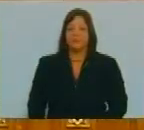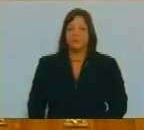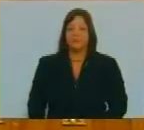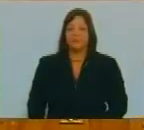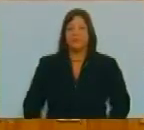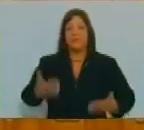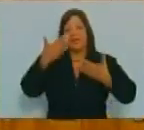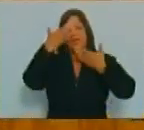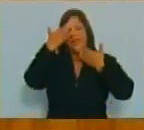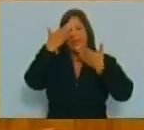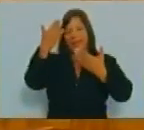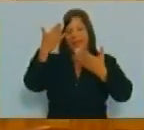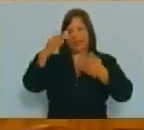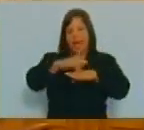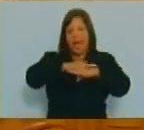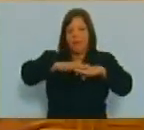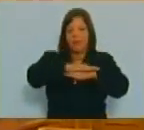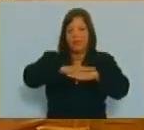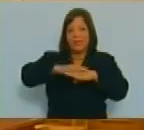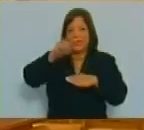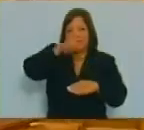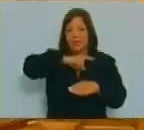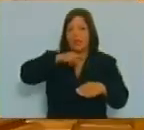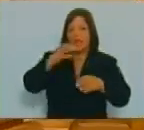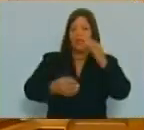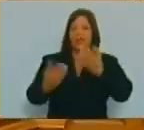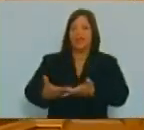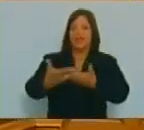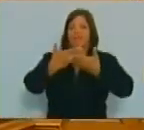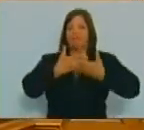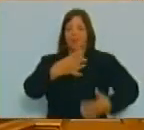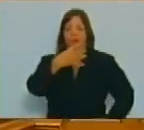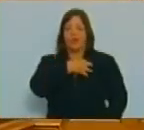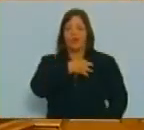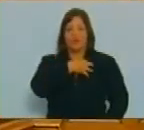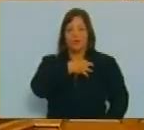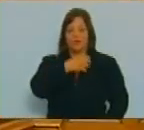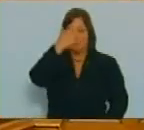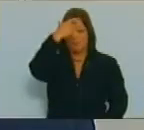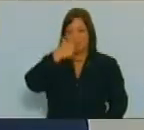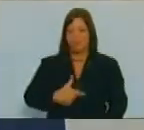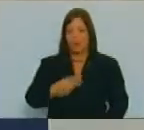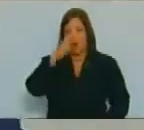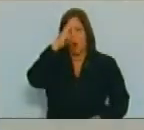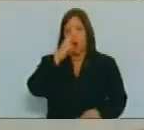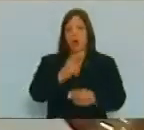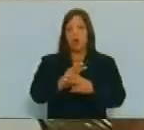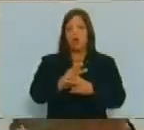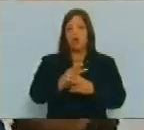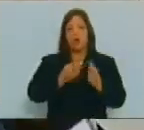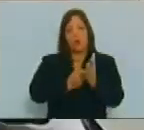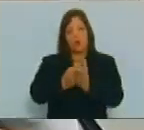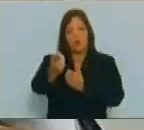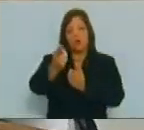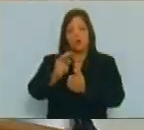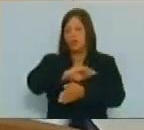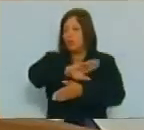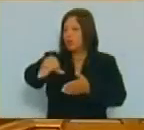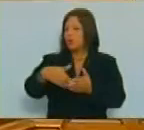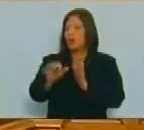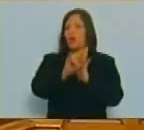agradecemos al ministro reverol por esta condecoración que con gran orgullo y honor vamos a llevar todos los